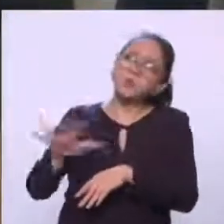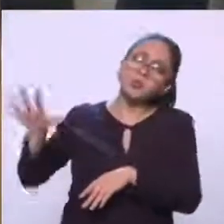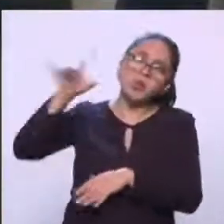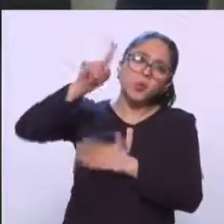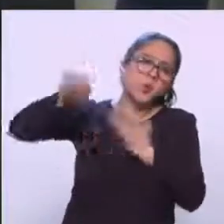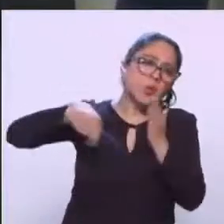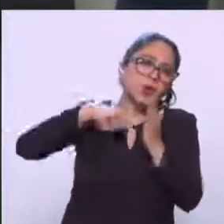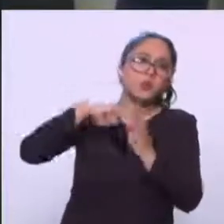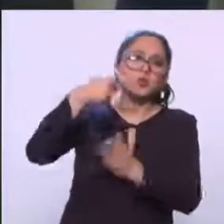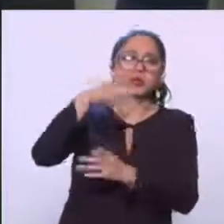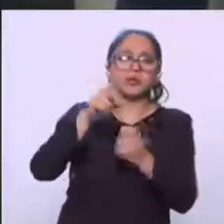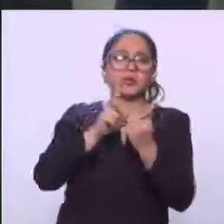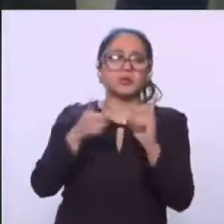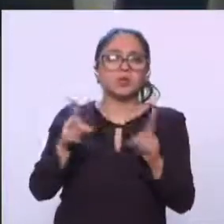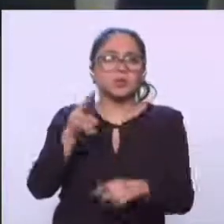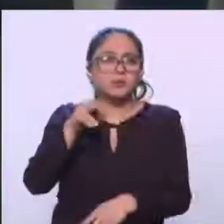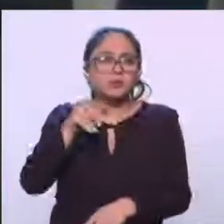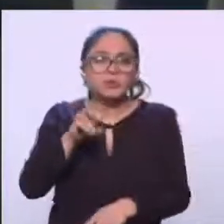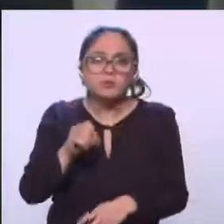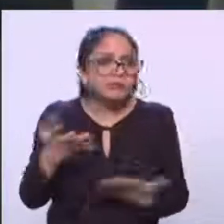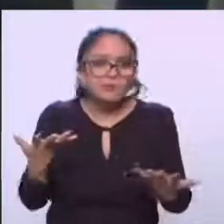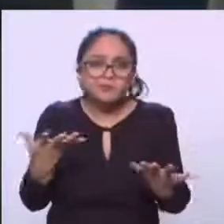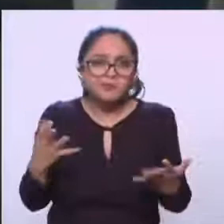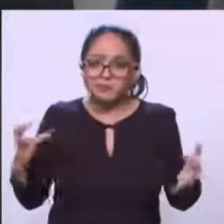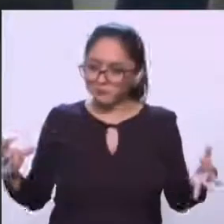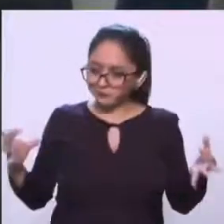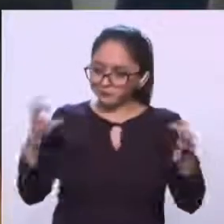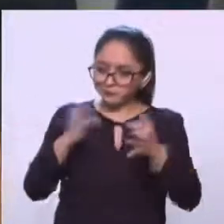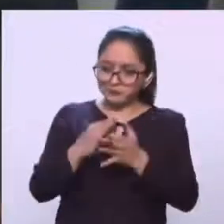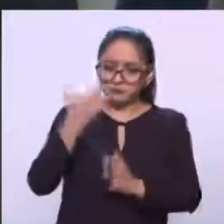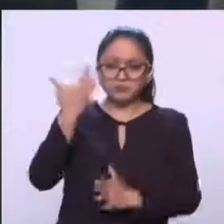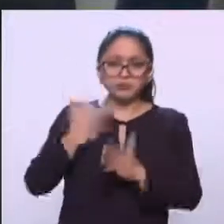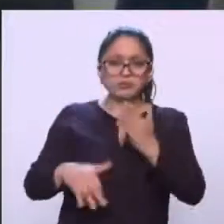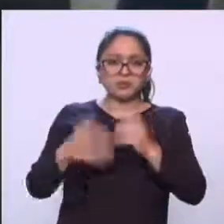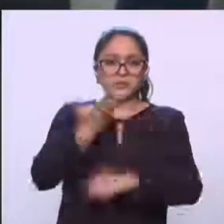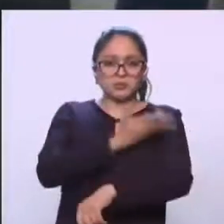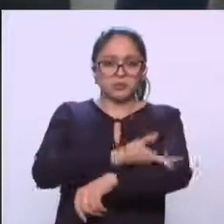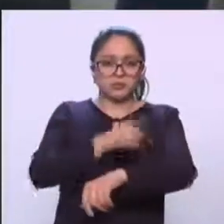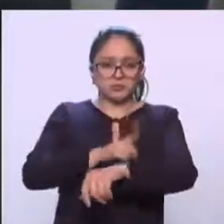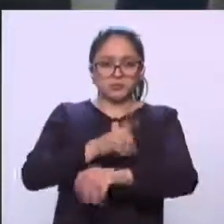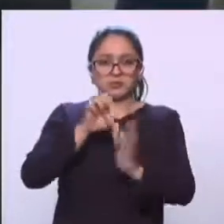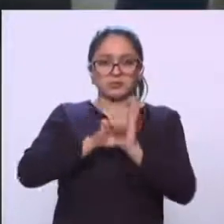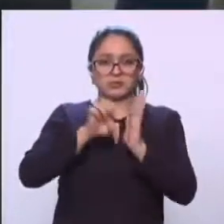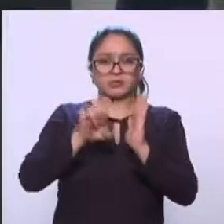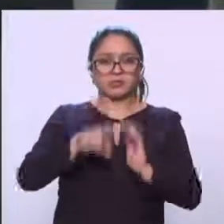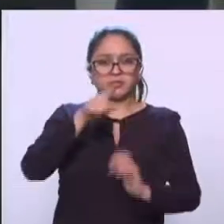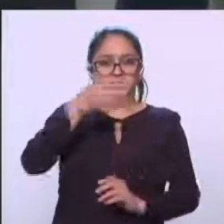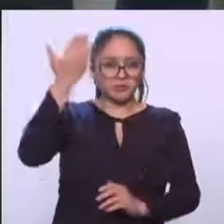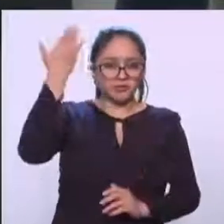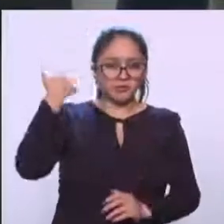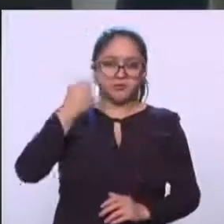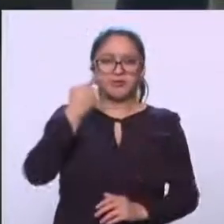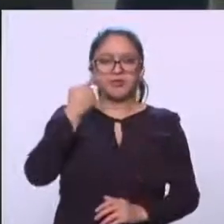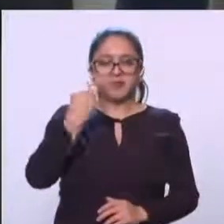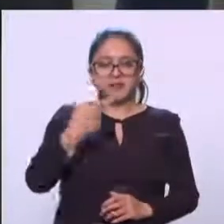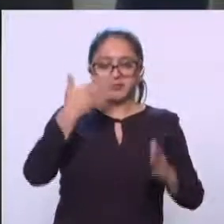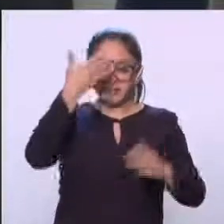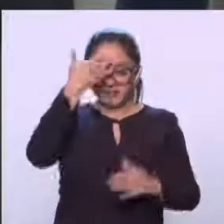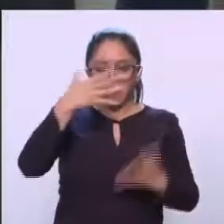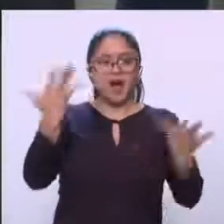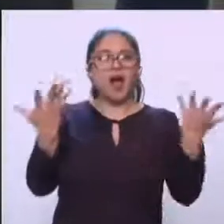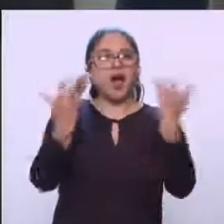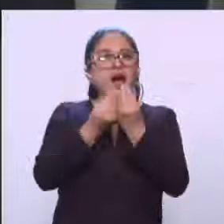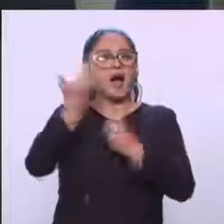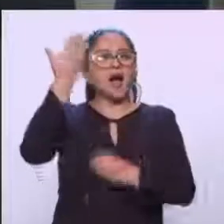desarrollo urbano, etcétera, ¿no? No hay una coordinación metropolitana y, por ejemplo, lo hemos visto, lo vimos cuando tuvimos las contingencias por ozono,